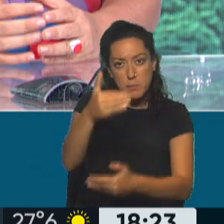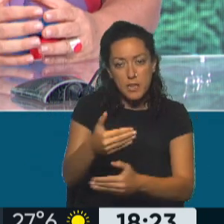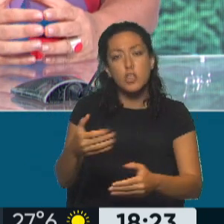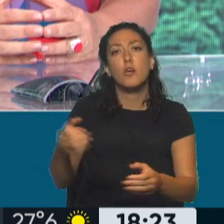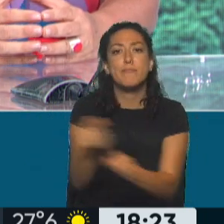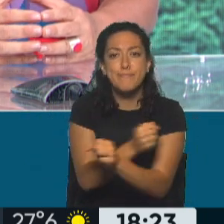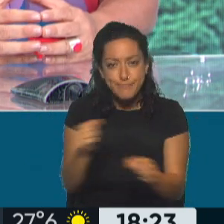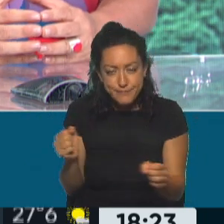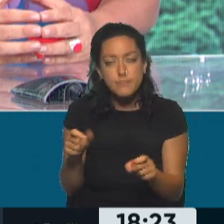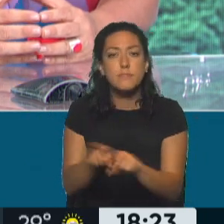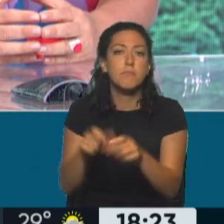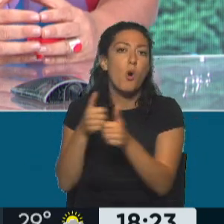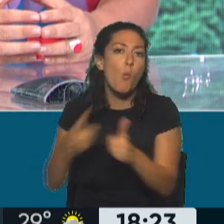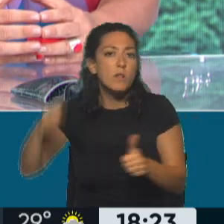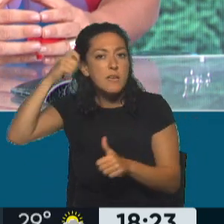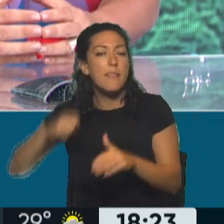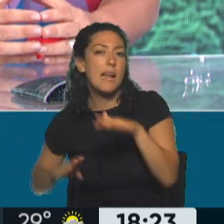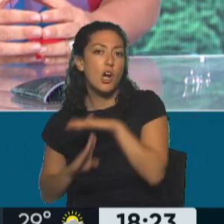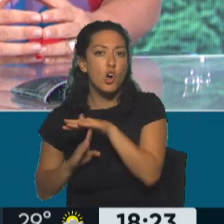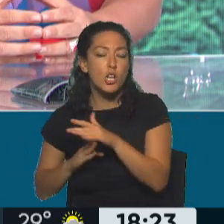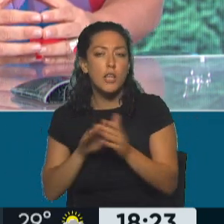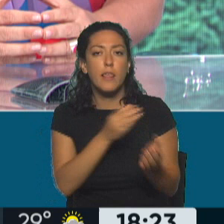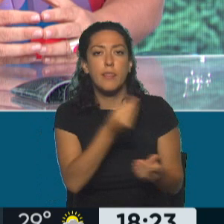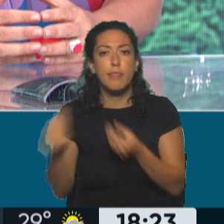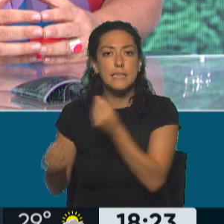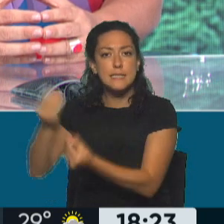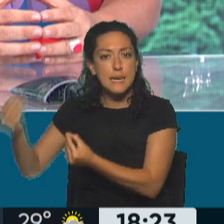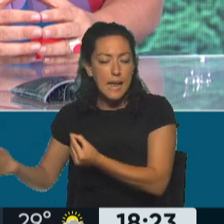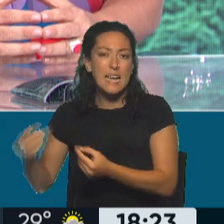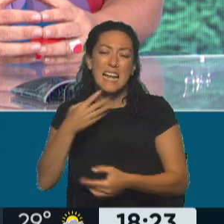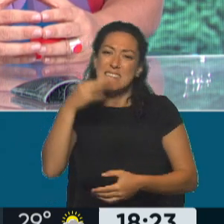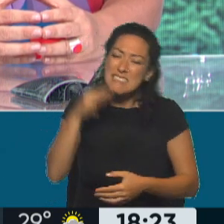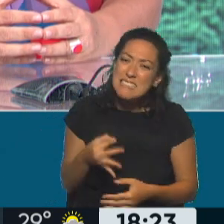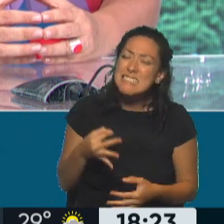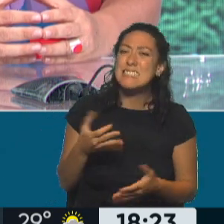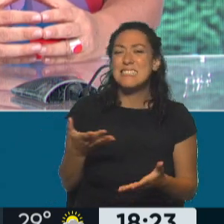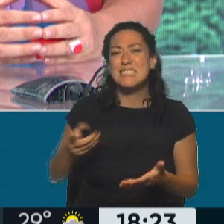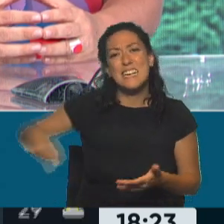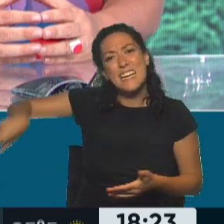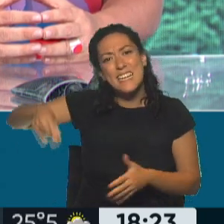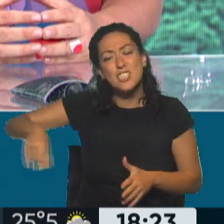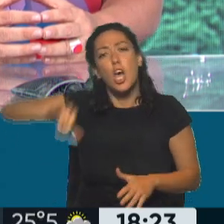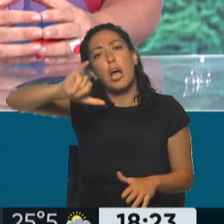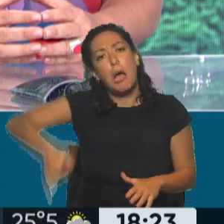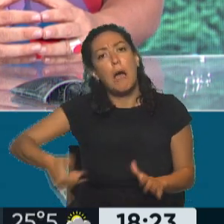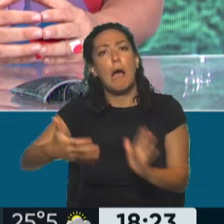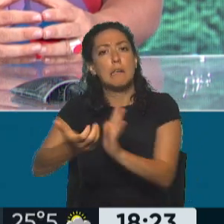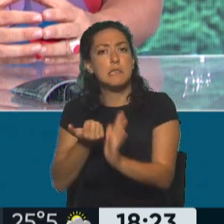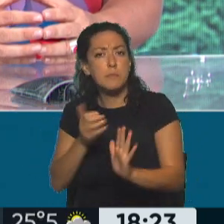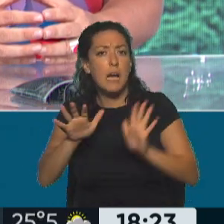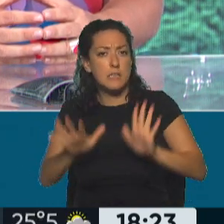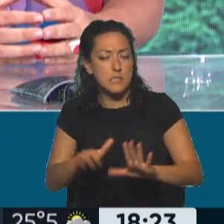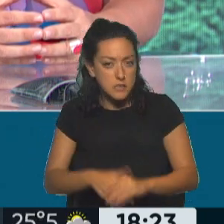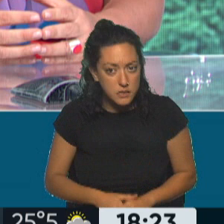de nombrar jueces de la Corte, realmente fue muy cuestionable que ellos hayan accedido a ser nombrados de esa